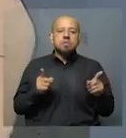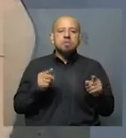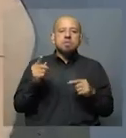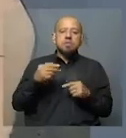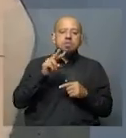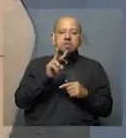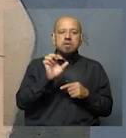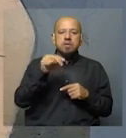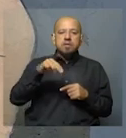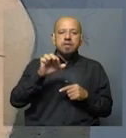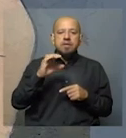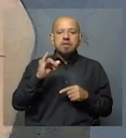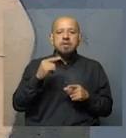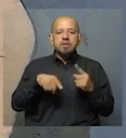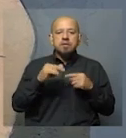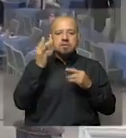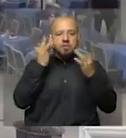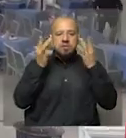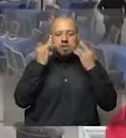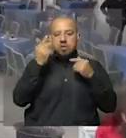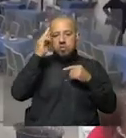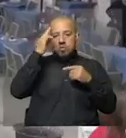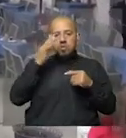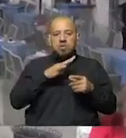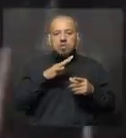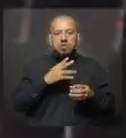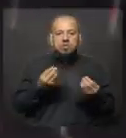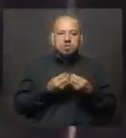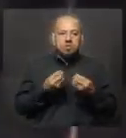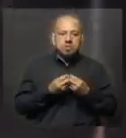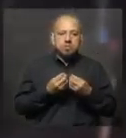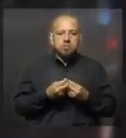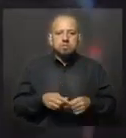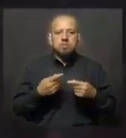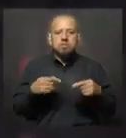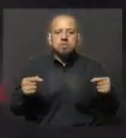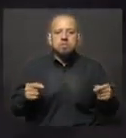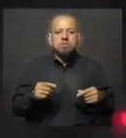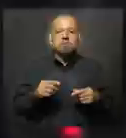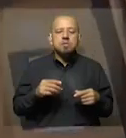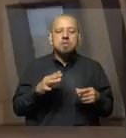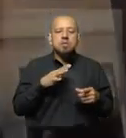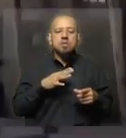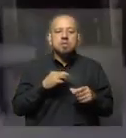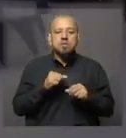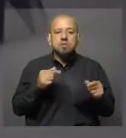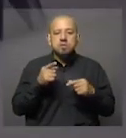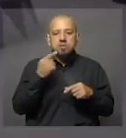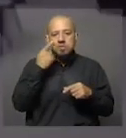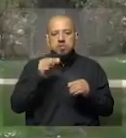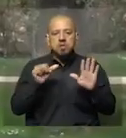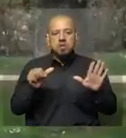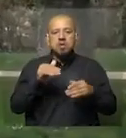Venecia, sobre la historia del arte en el Uruguay. Hay bastantes contenidos que están en la web. El programa se puede ver a las 6 de la